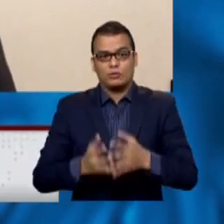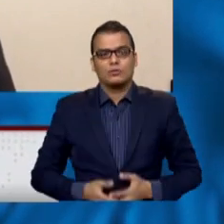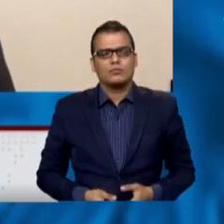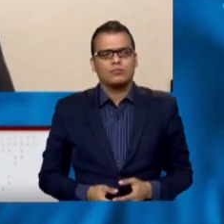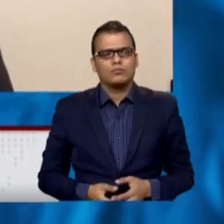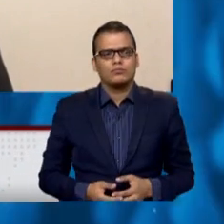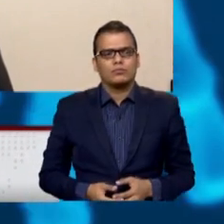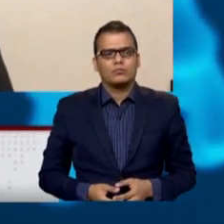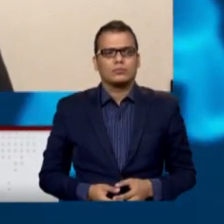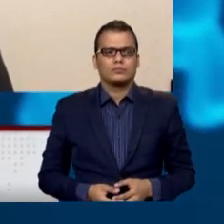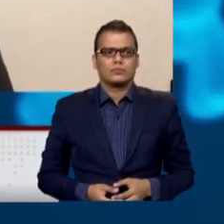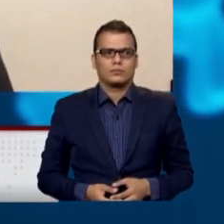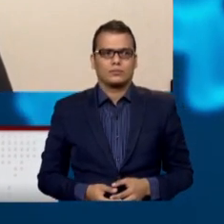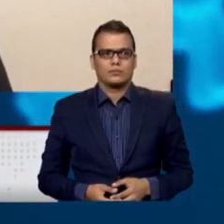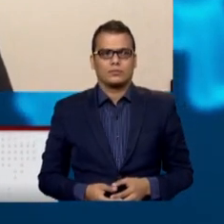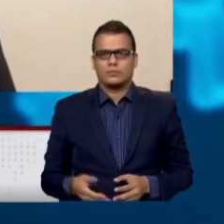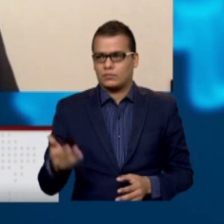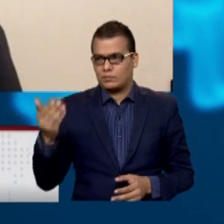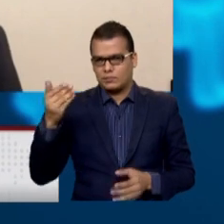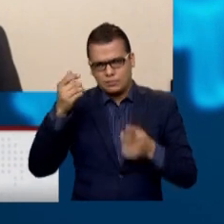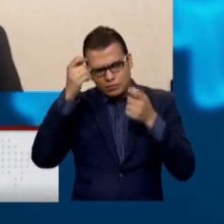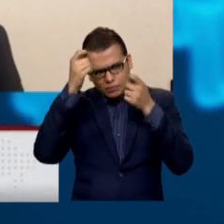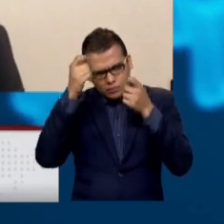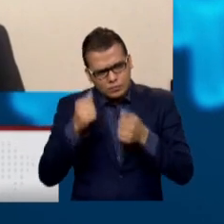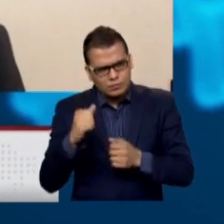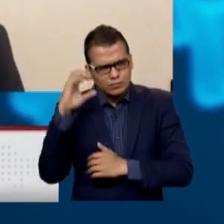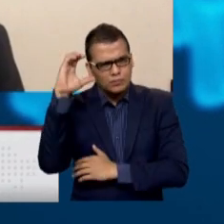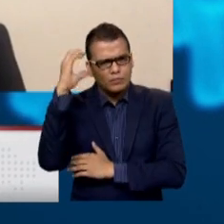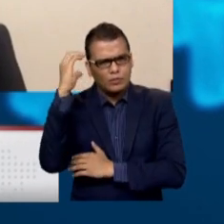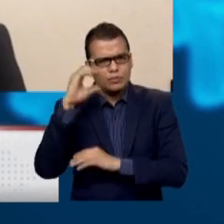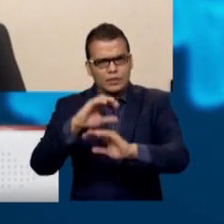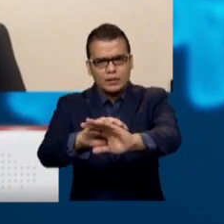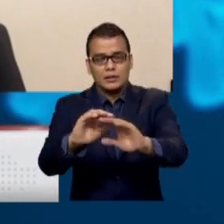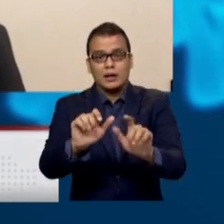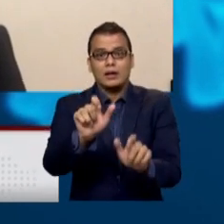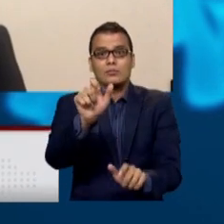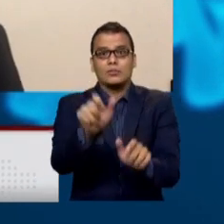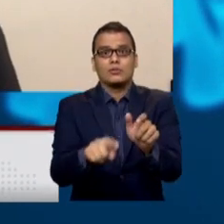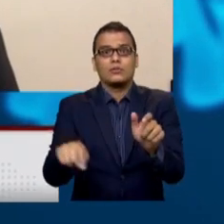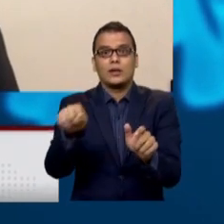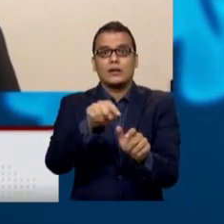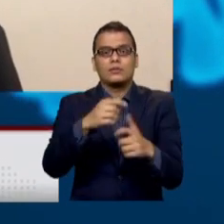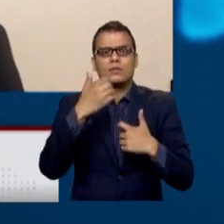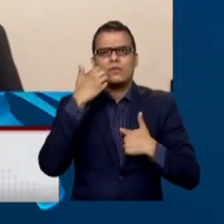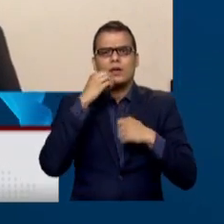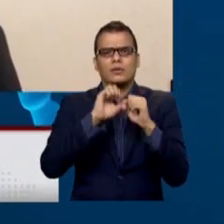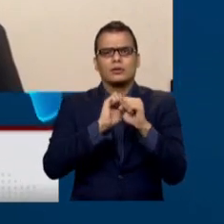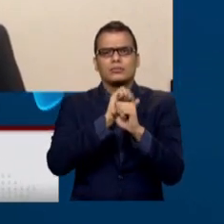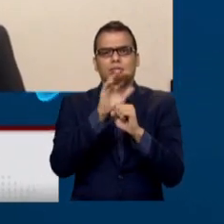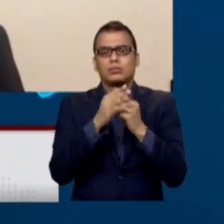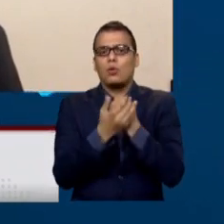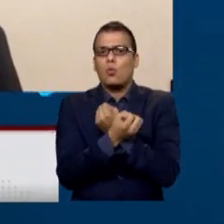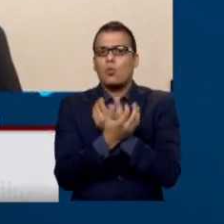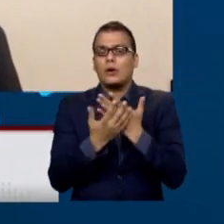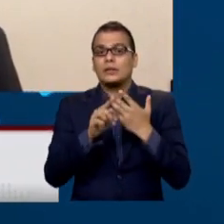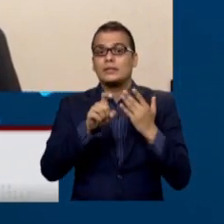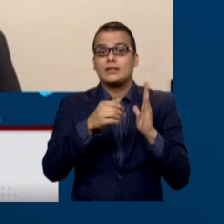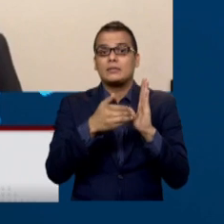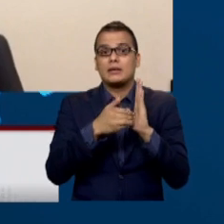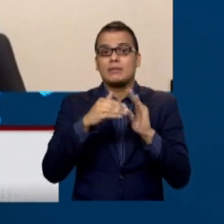resultados del último registro que tenemos en Colombia, superando las 6.000 personas afectadas con coronavirus, ¿qué nos dice el